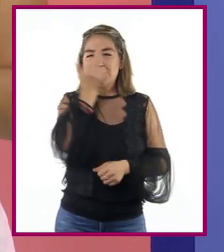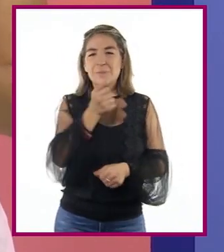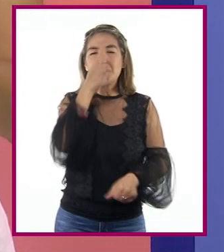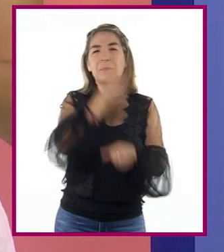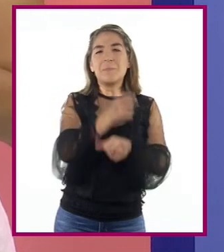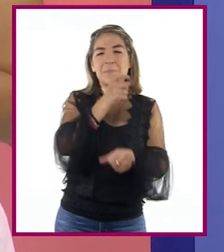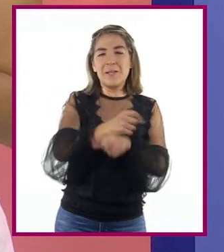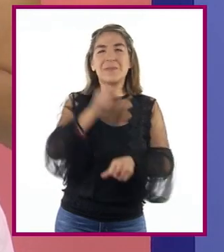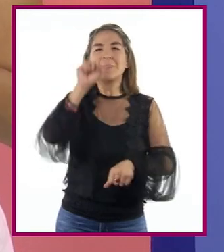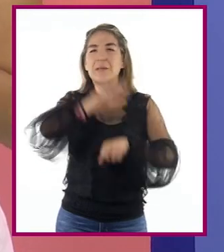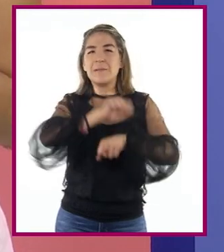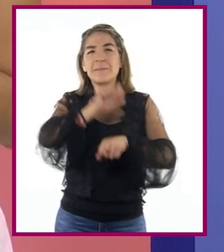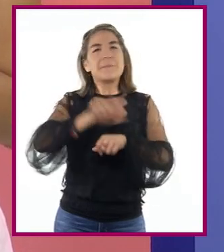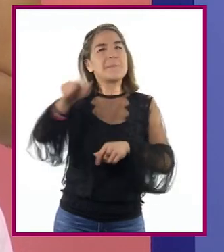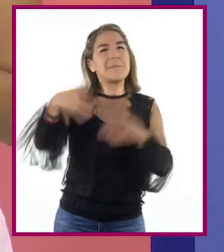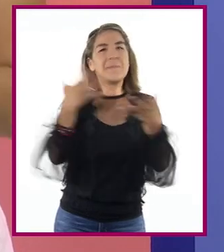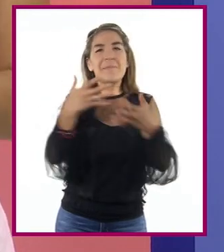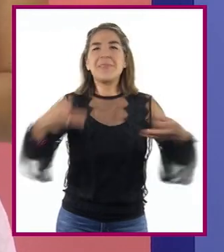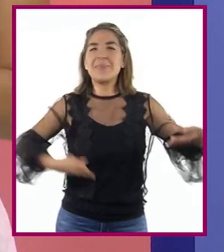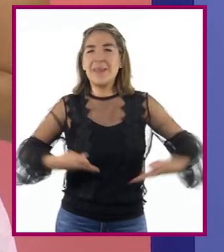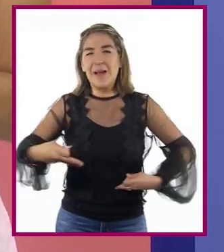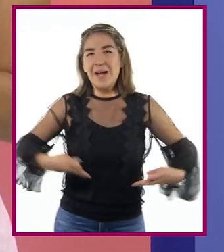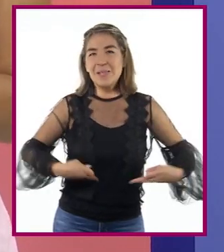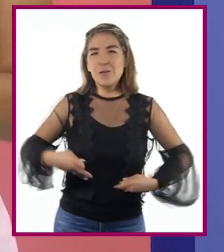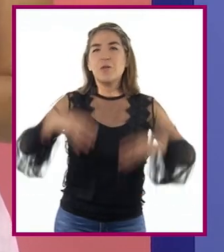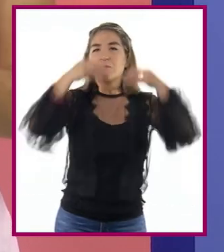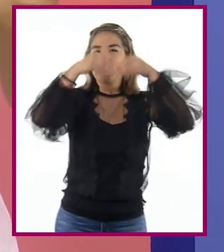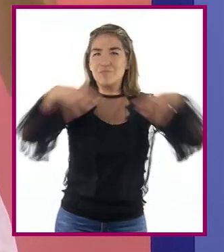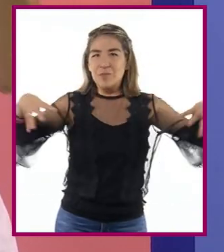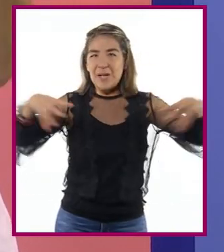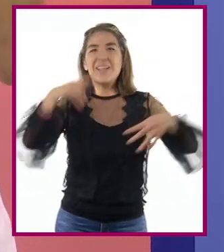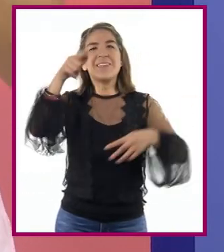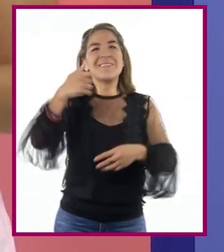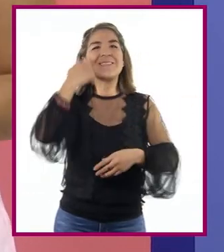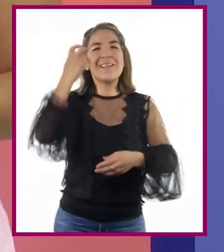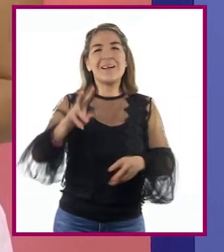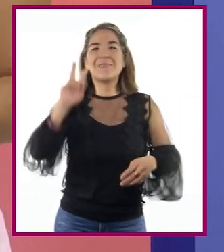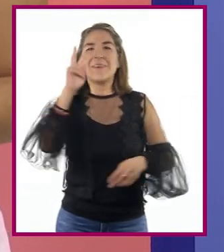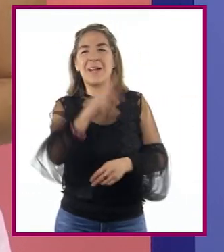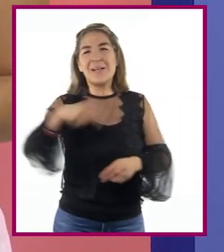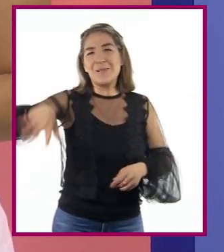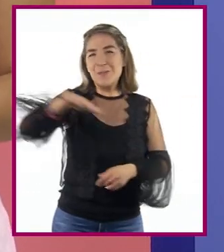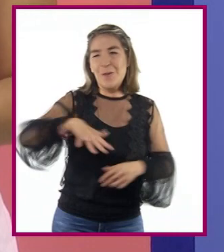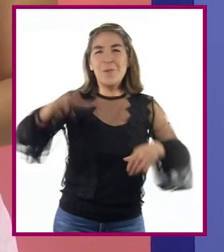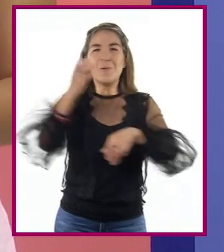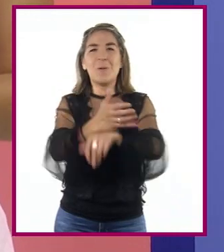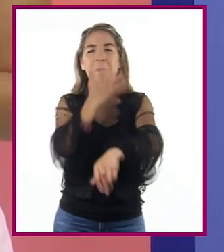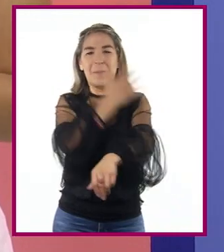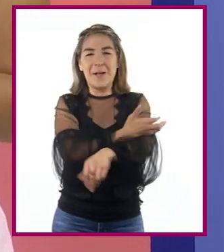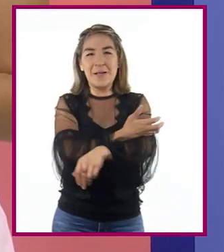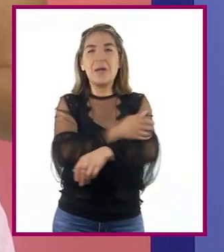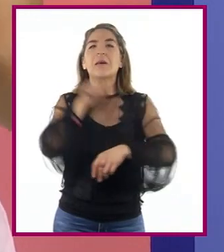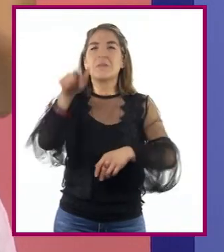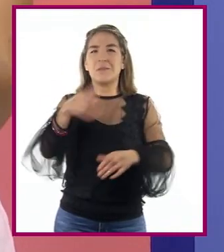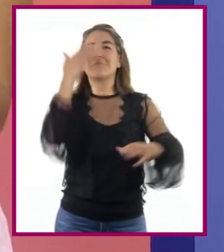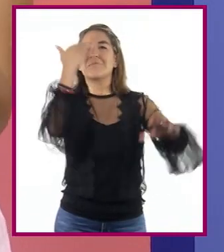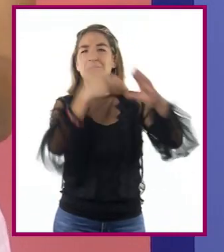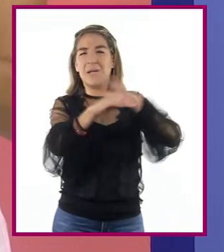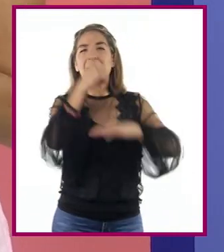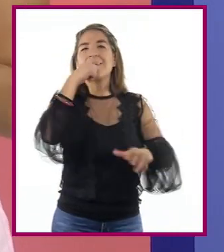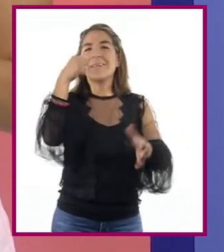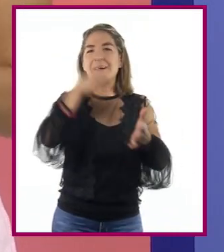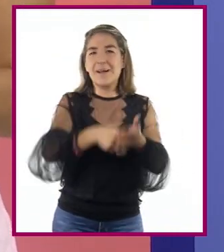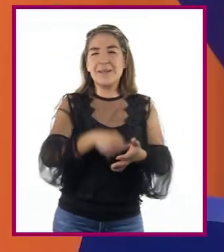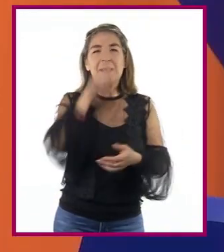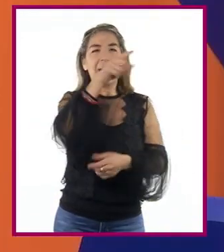primer grado montaron una obra de teatro y querían presentarla al resto de sus compañeros. Así que enviaron una